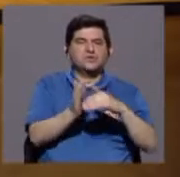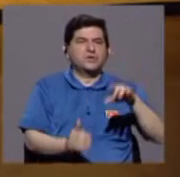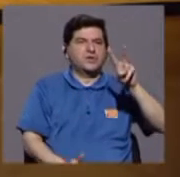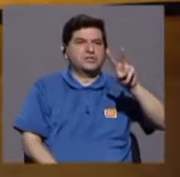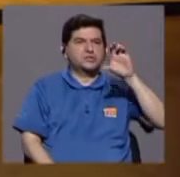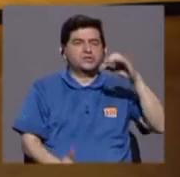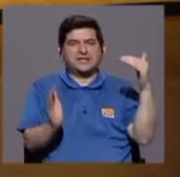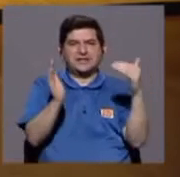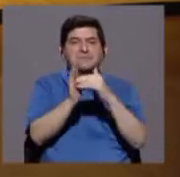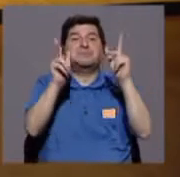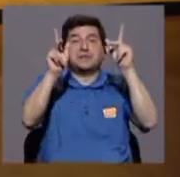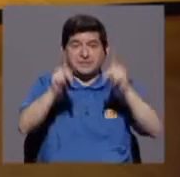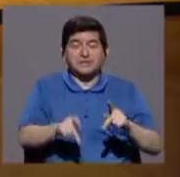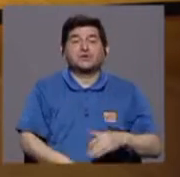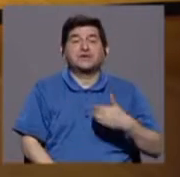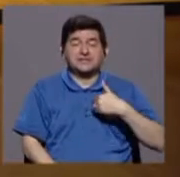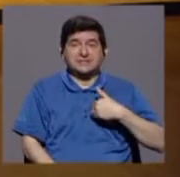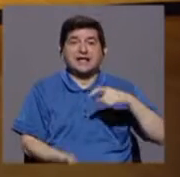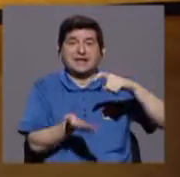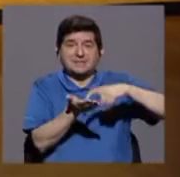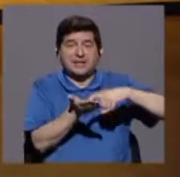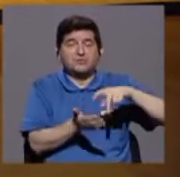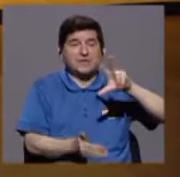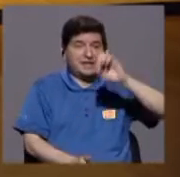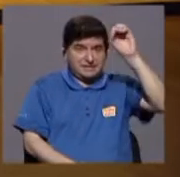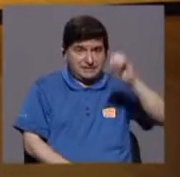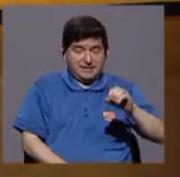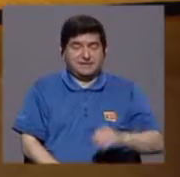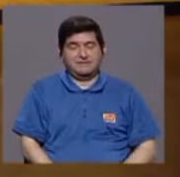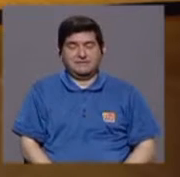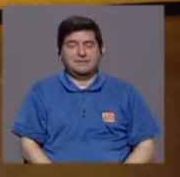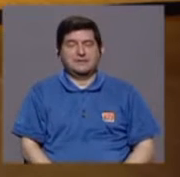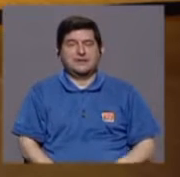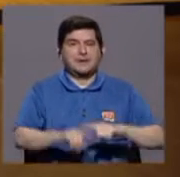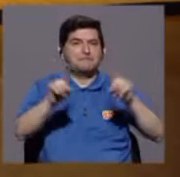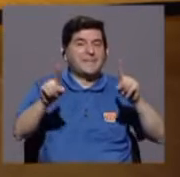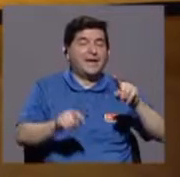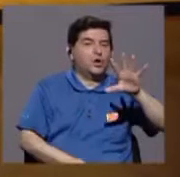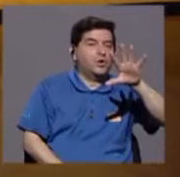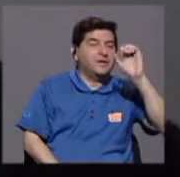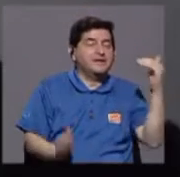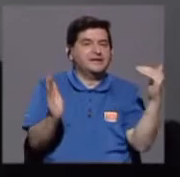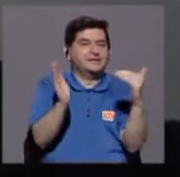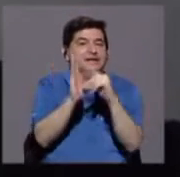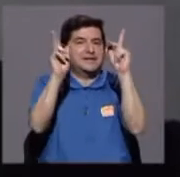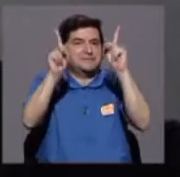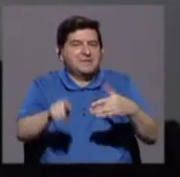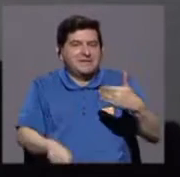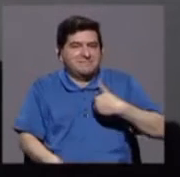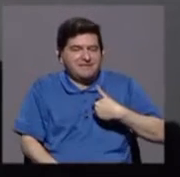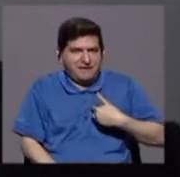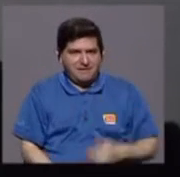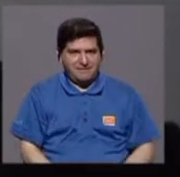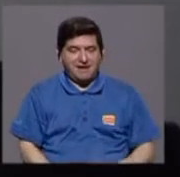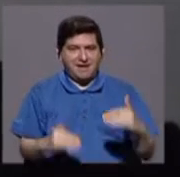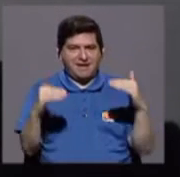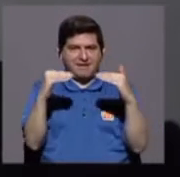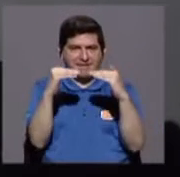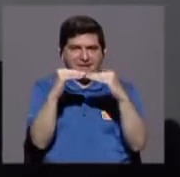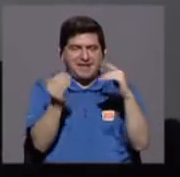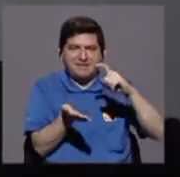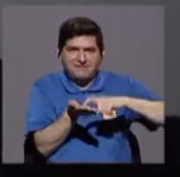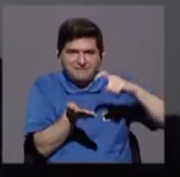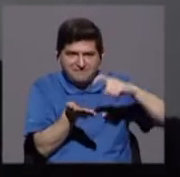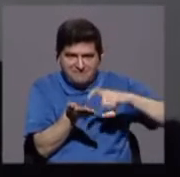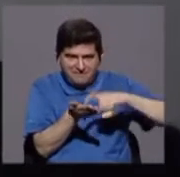personas. Ahí estamos hablando de que un poquito menos, alrededor de 500.000 personas, tienen niveles de endeudamiento,